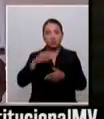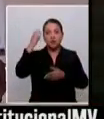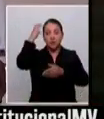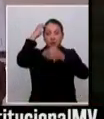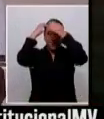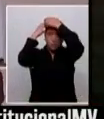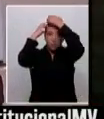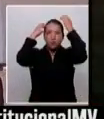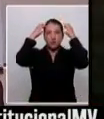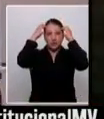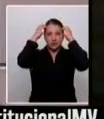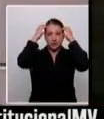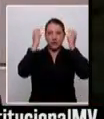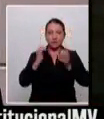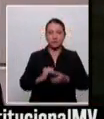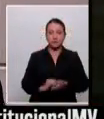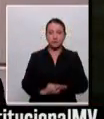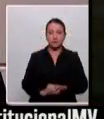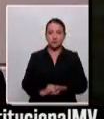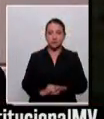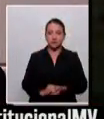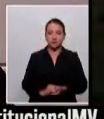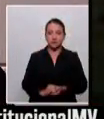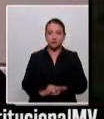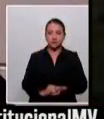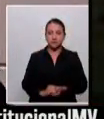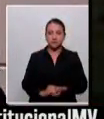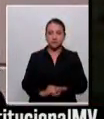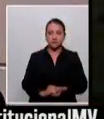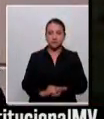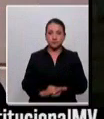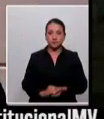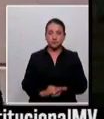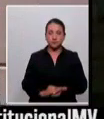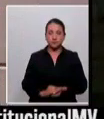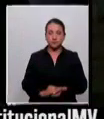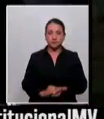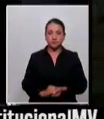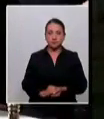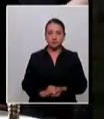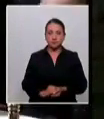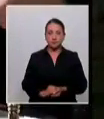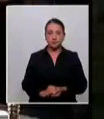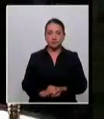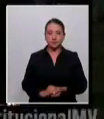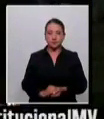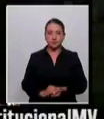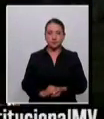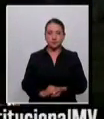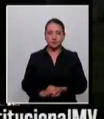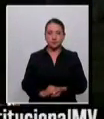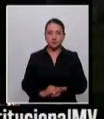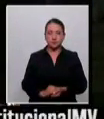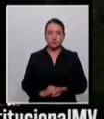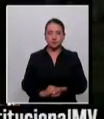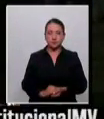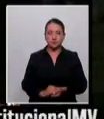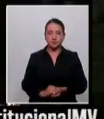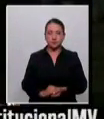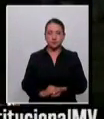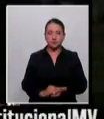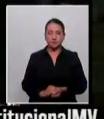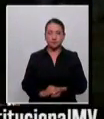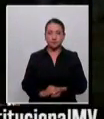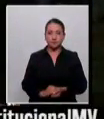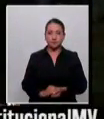la candidata que tú mencionas recién, que ha sido tema de conversación durante el día, Marco, cuesta entender